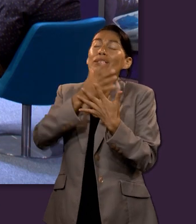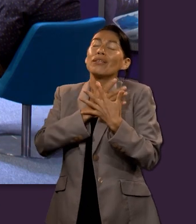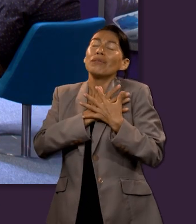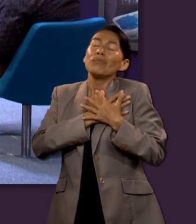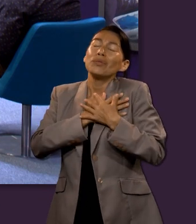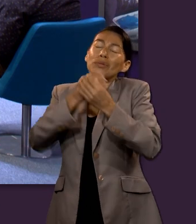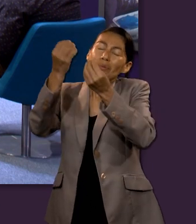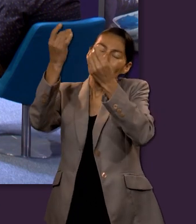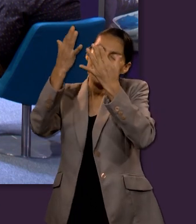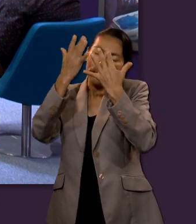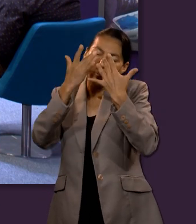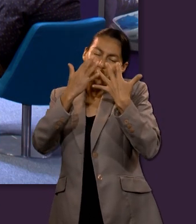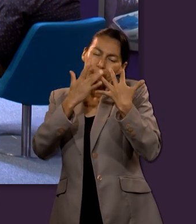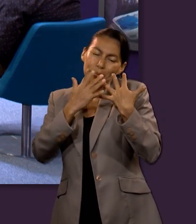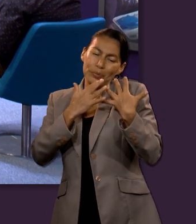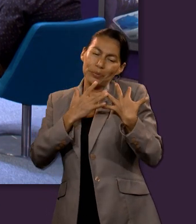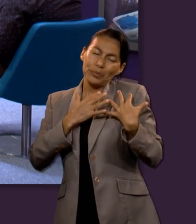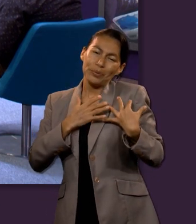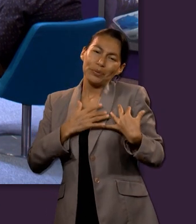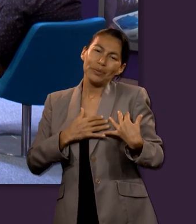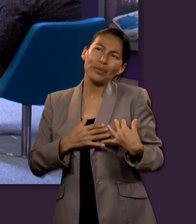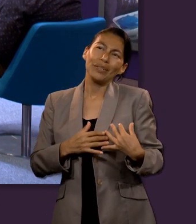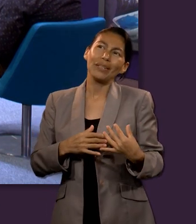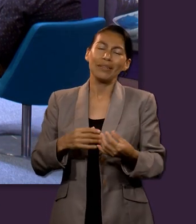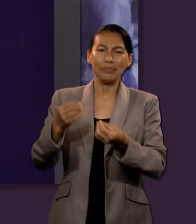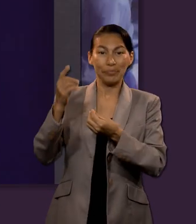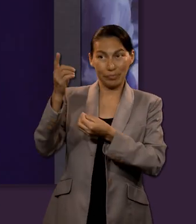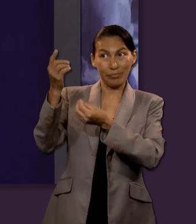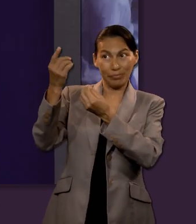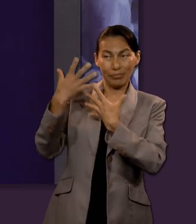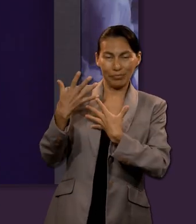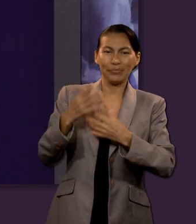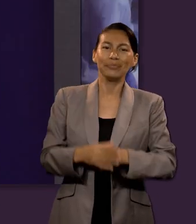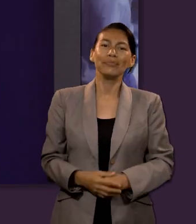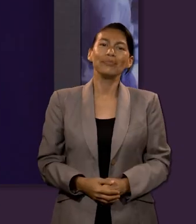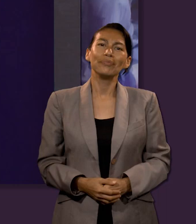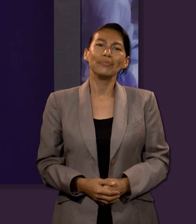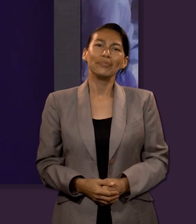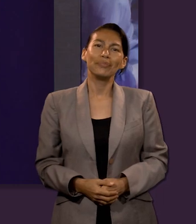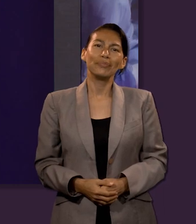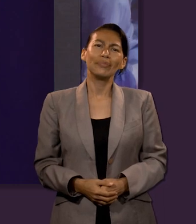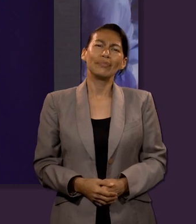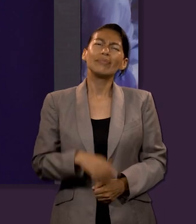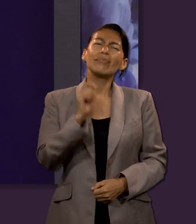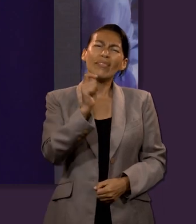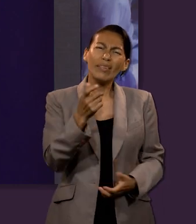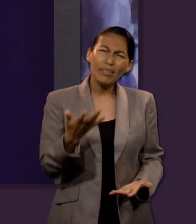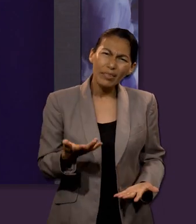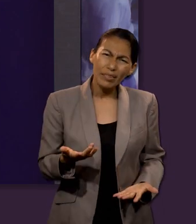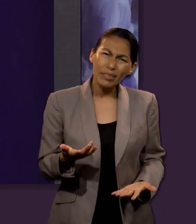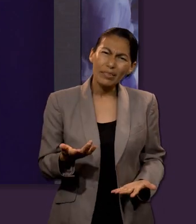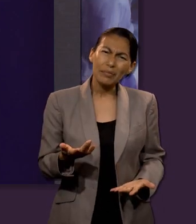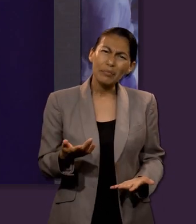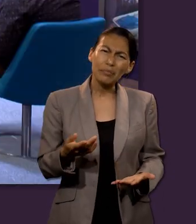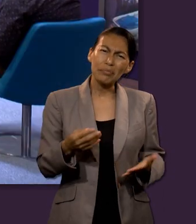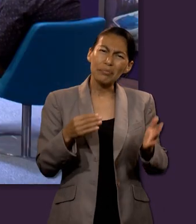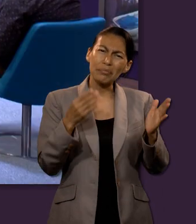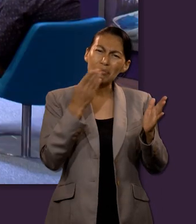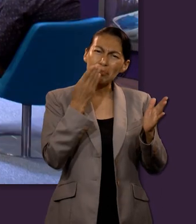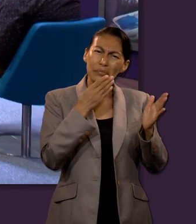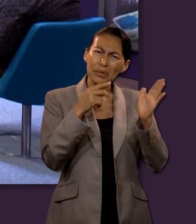sido derramado en nuestros corazones por el espíritu santo que nos fue dado entonces qué quiere decir